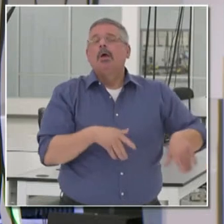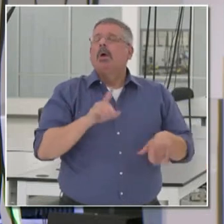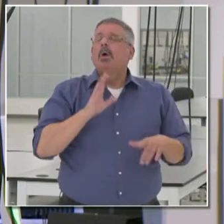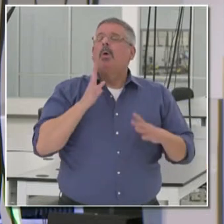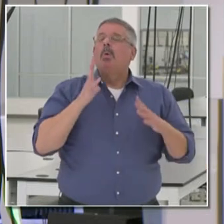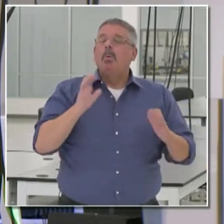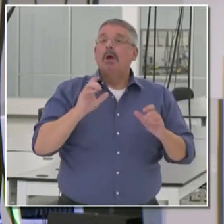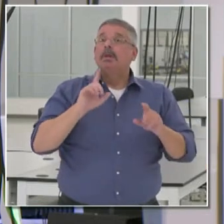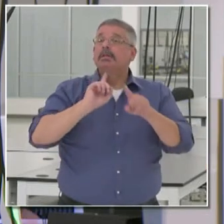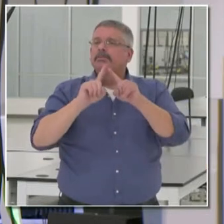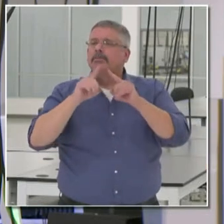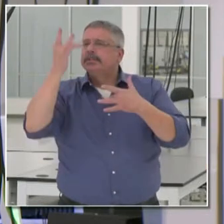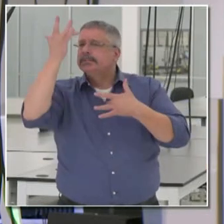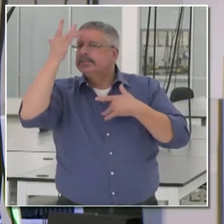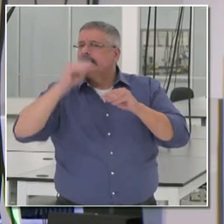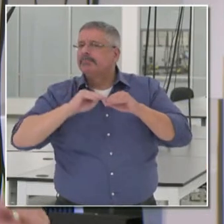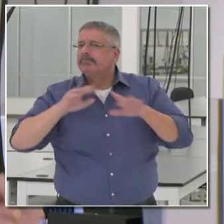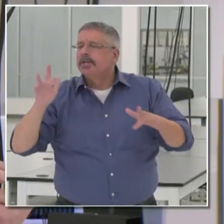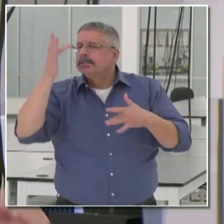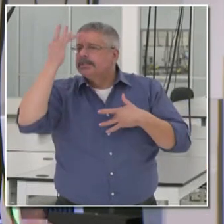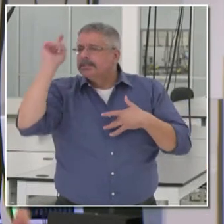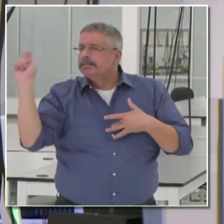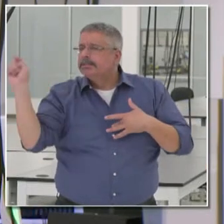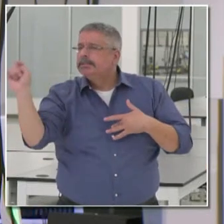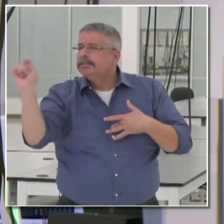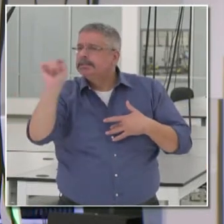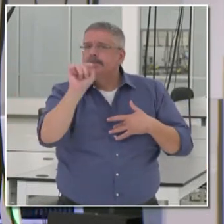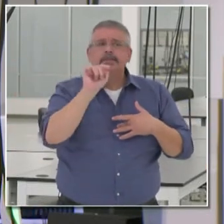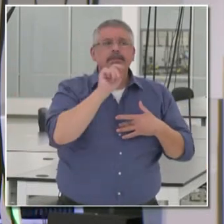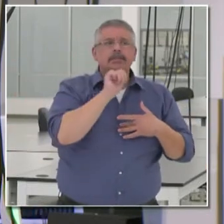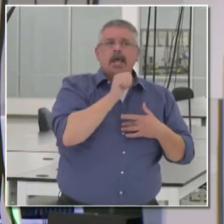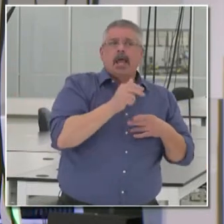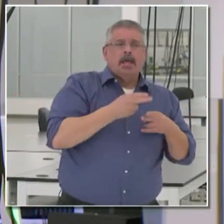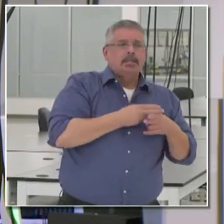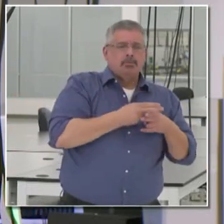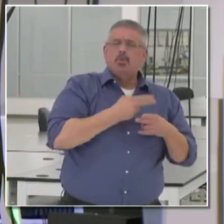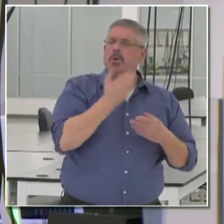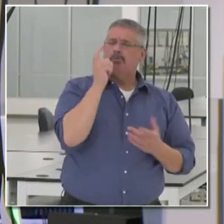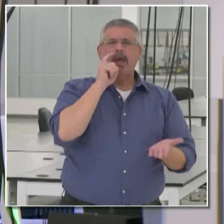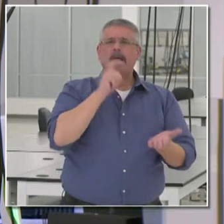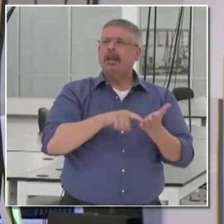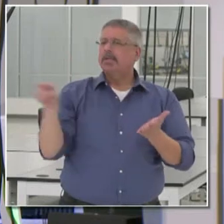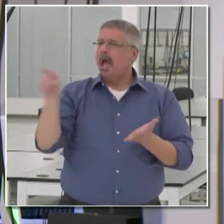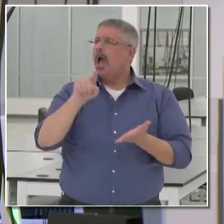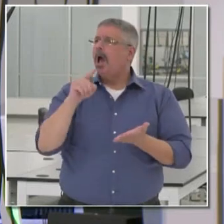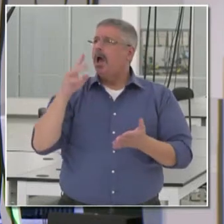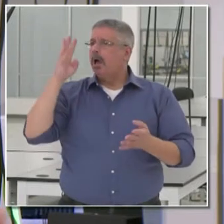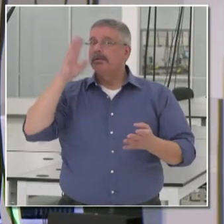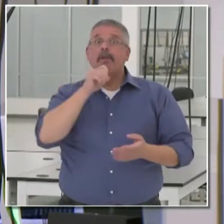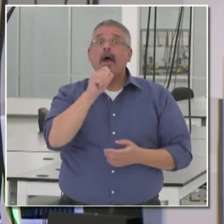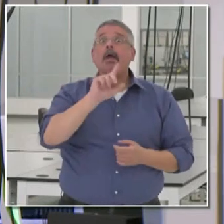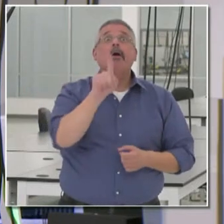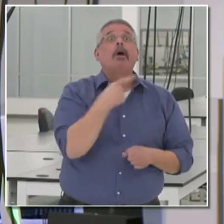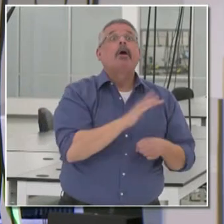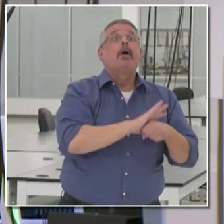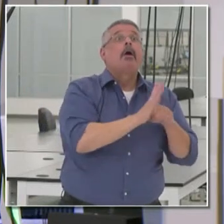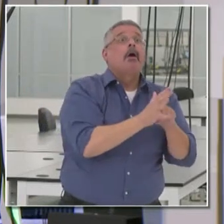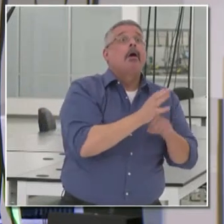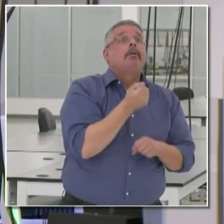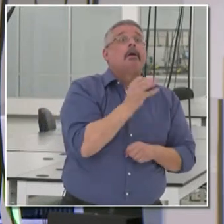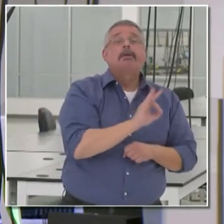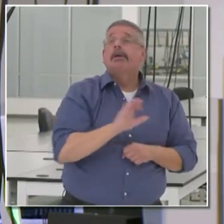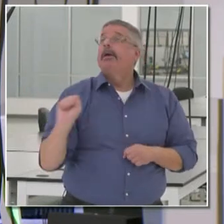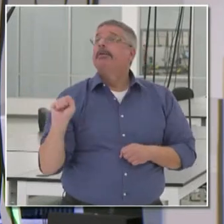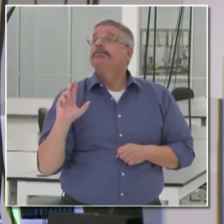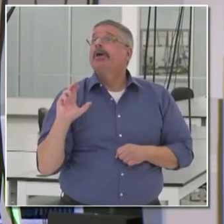fijándonos en enfermedades infecciosas no es una realidad temporal en nuestra vida no es solamente como 19 usarse